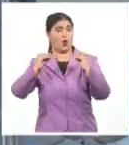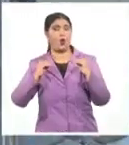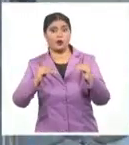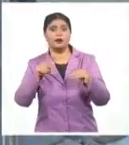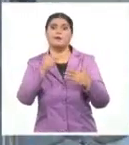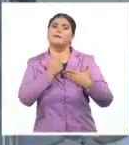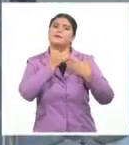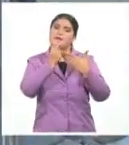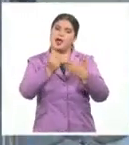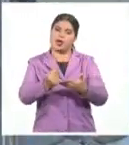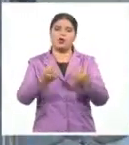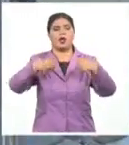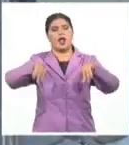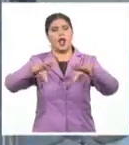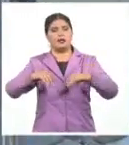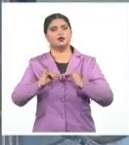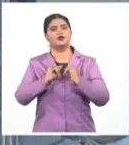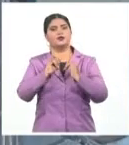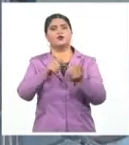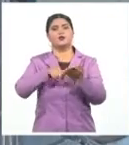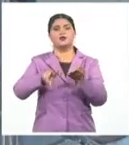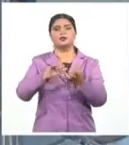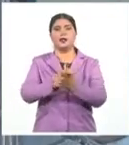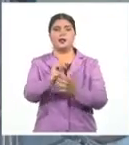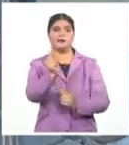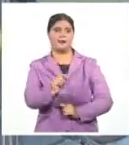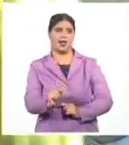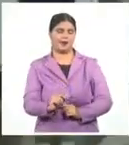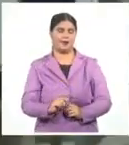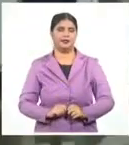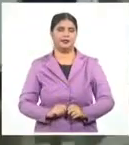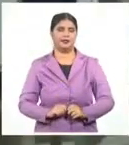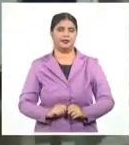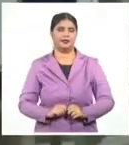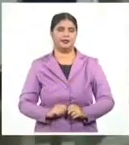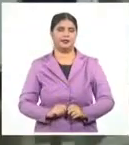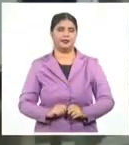energía. Desde Mayabeque, Yaremi Madero, Sistema Informativo de la Televisión Cubana.